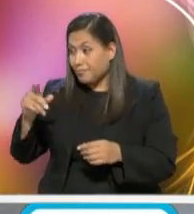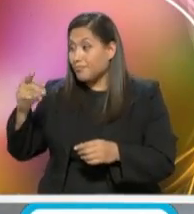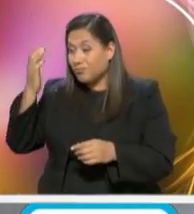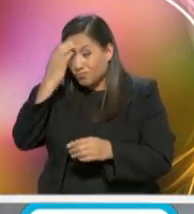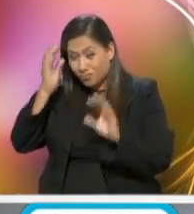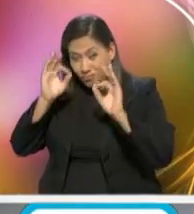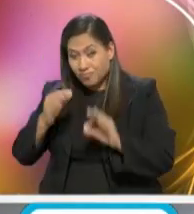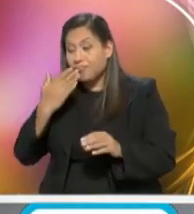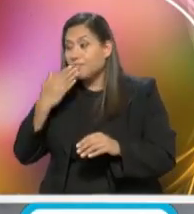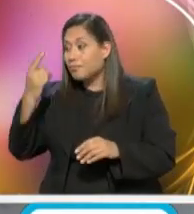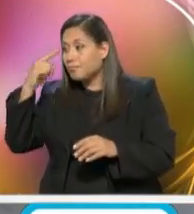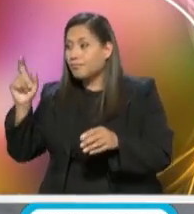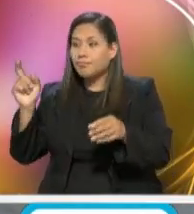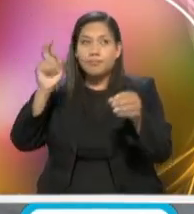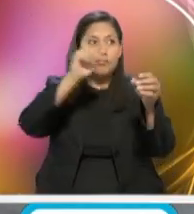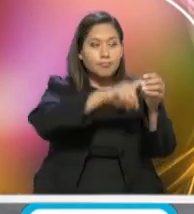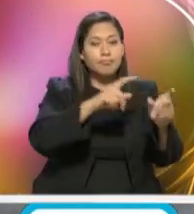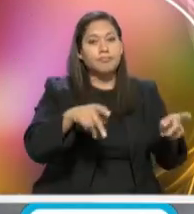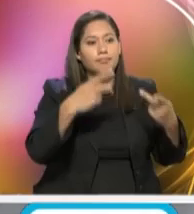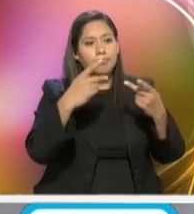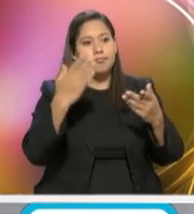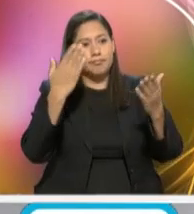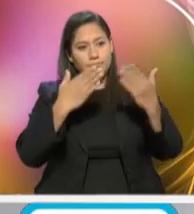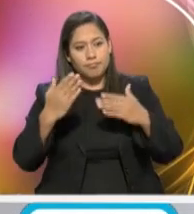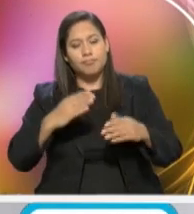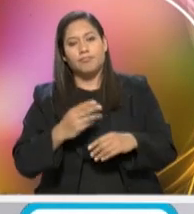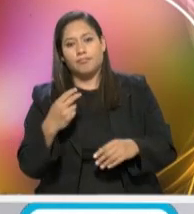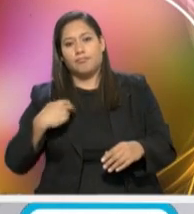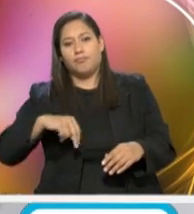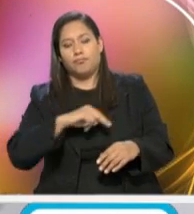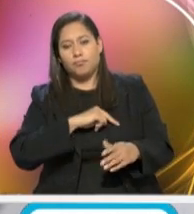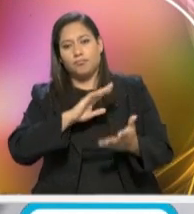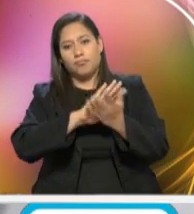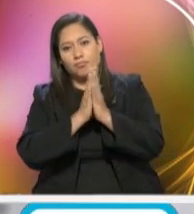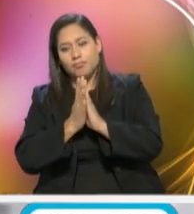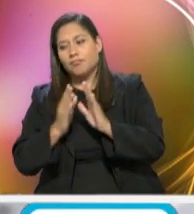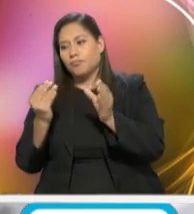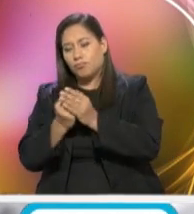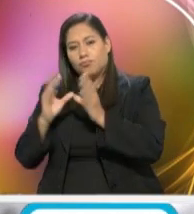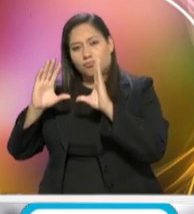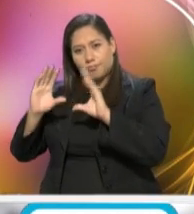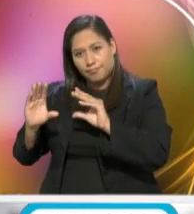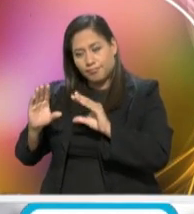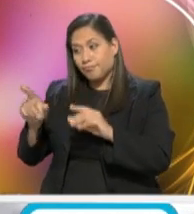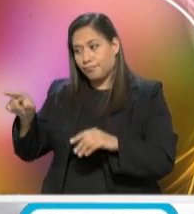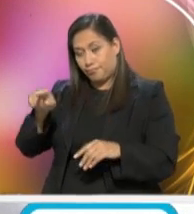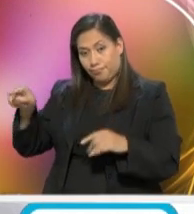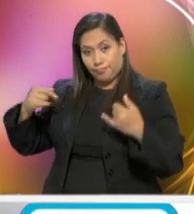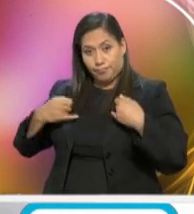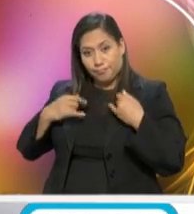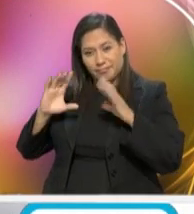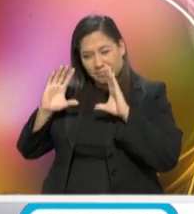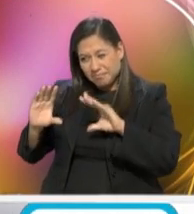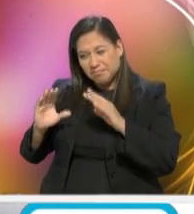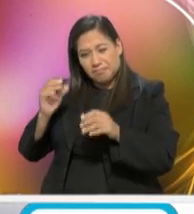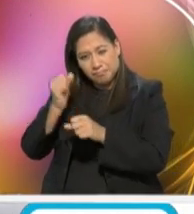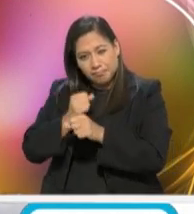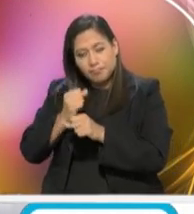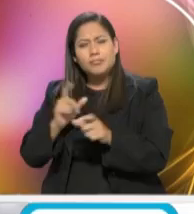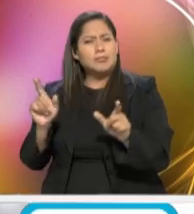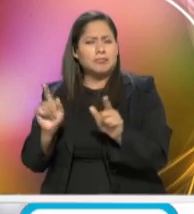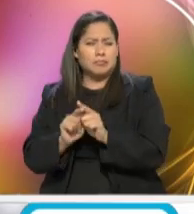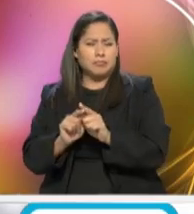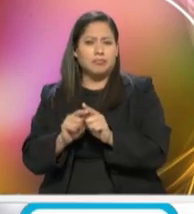ser un vendedor muy exitoso, ¿no? Y esos nosotros lo convertimos en capacitaciones que le damos a los chavos. Son capacitaciones